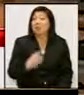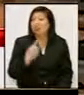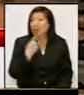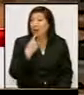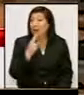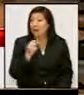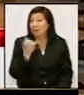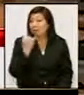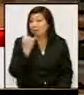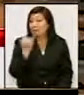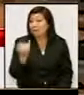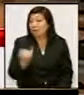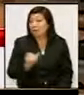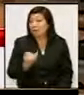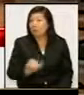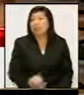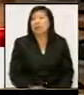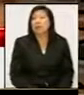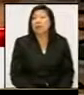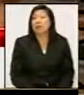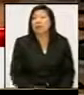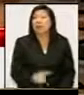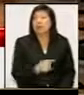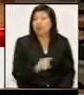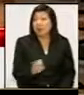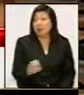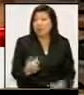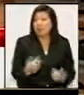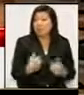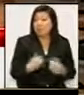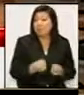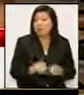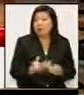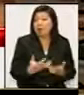nos informen de estos detalles. Si ustedes han tenido